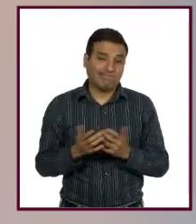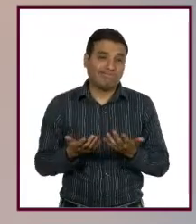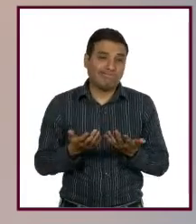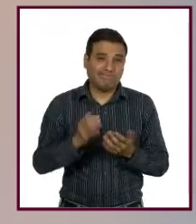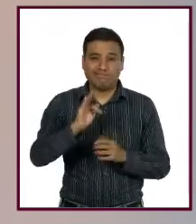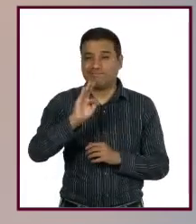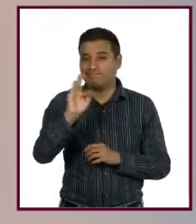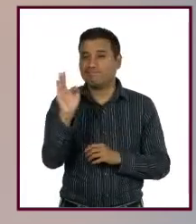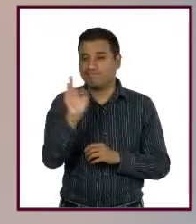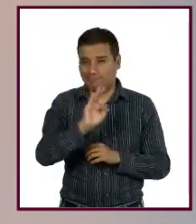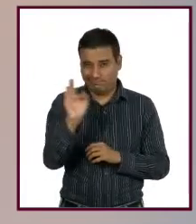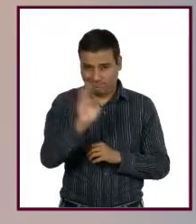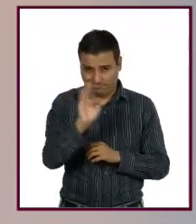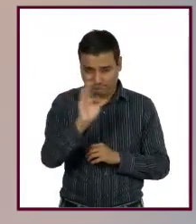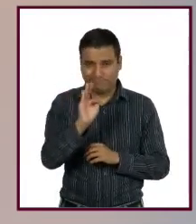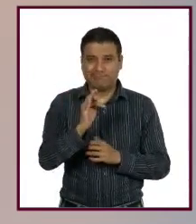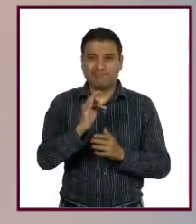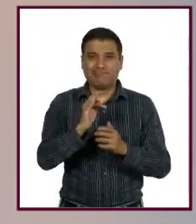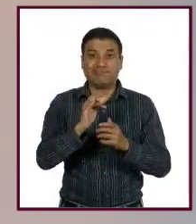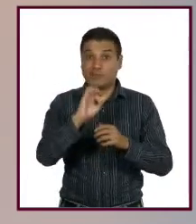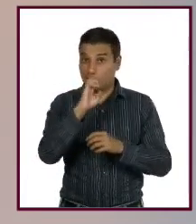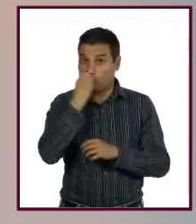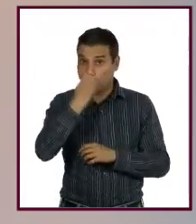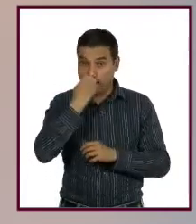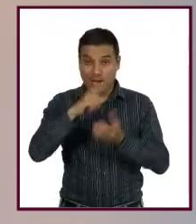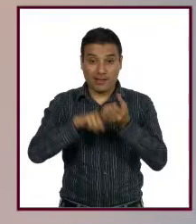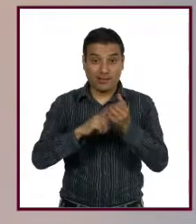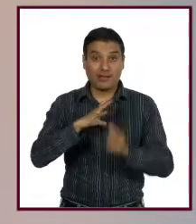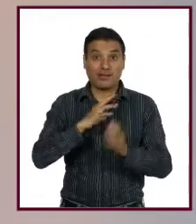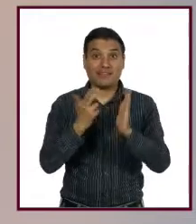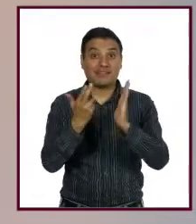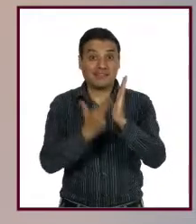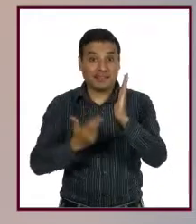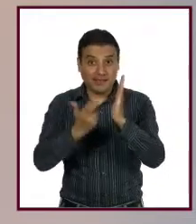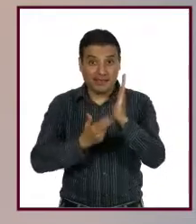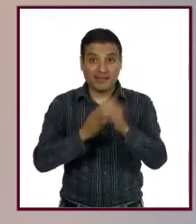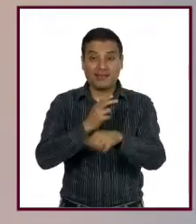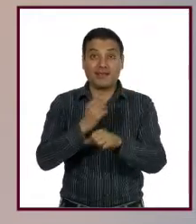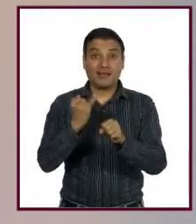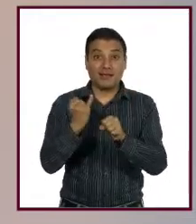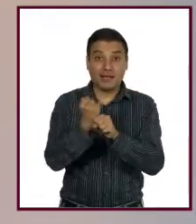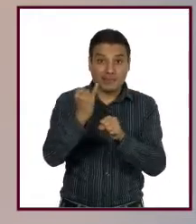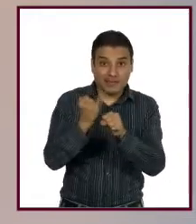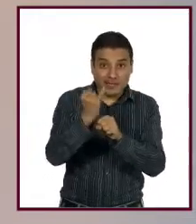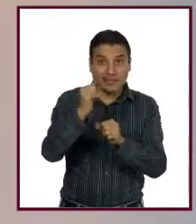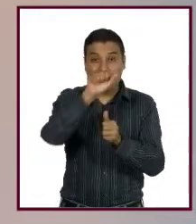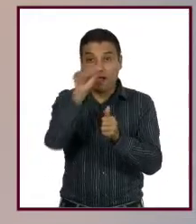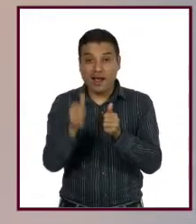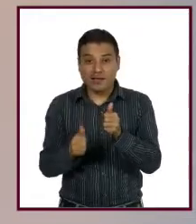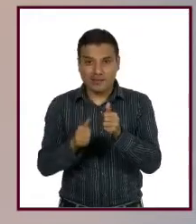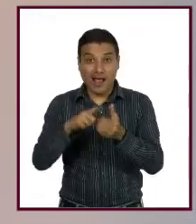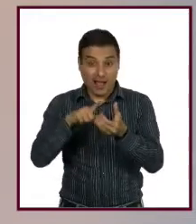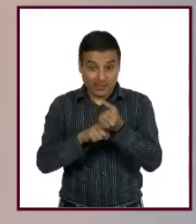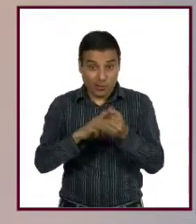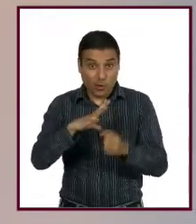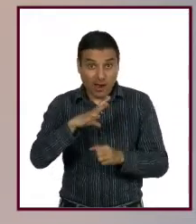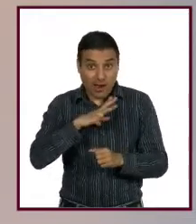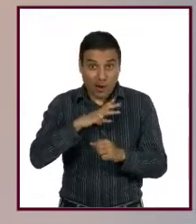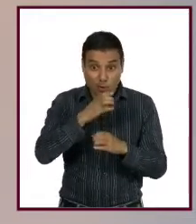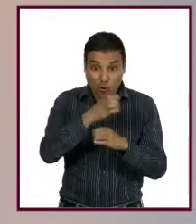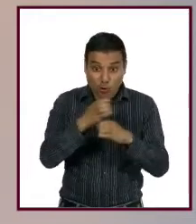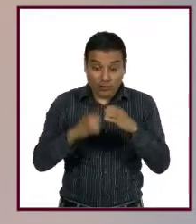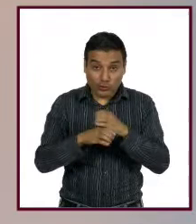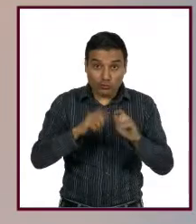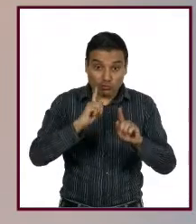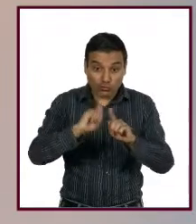donde hay talleres de carpintería o hay talleres de artes, donde se pudieran llegar a usar este tipo de elementos que pueden